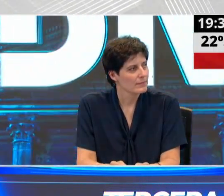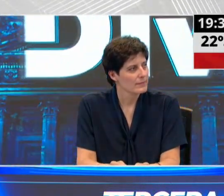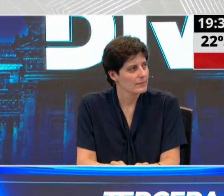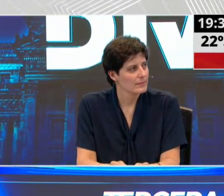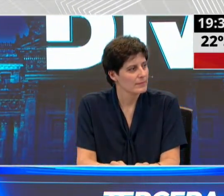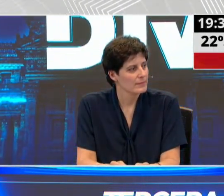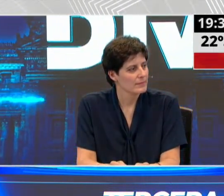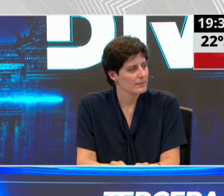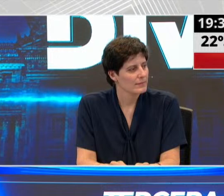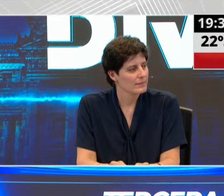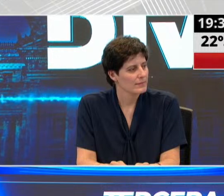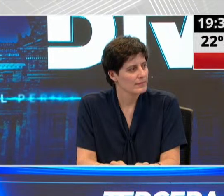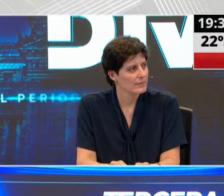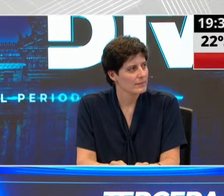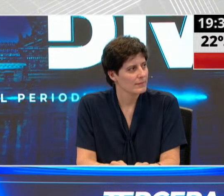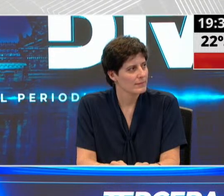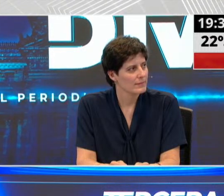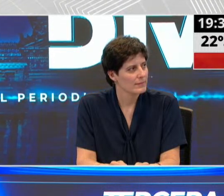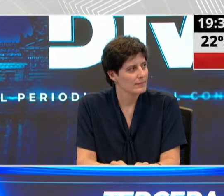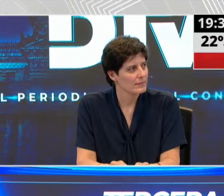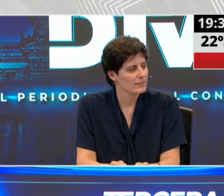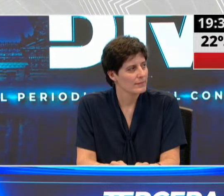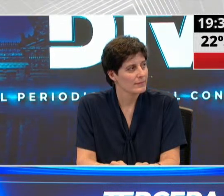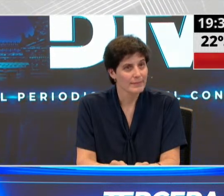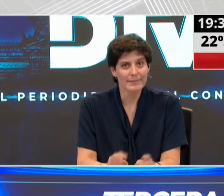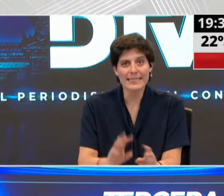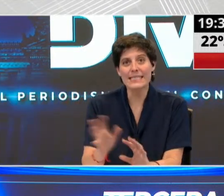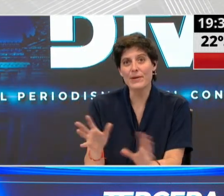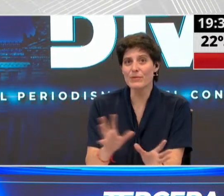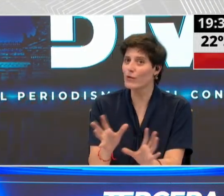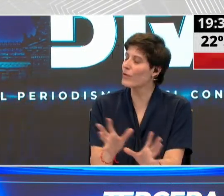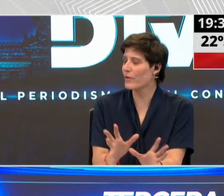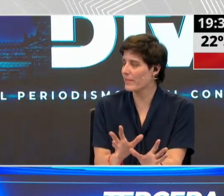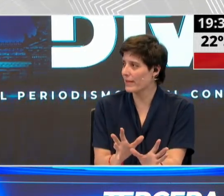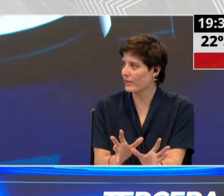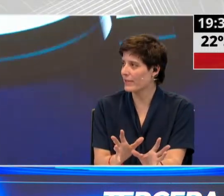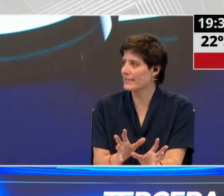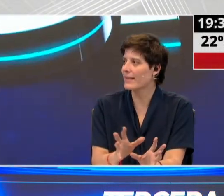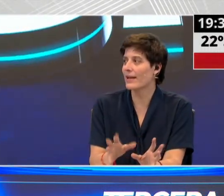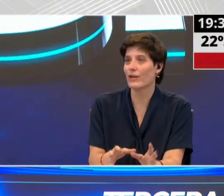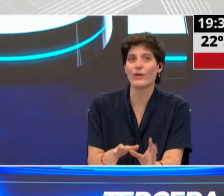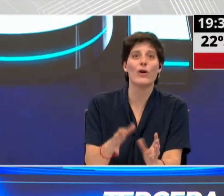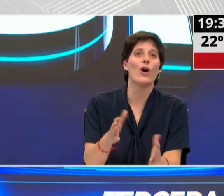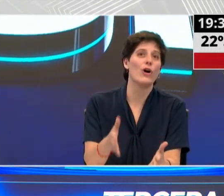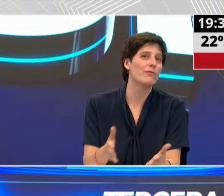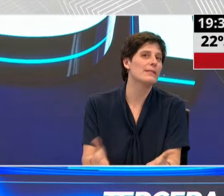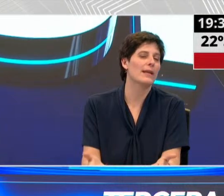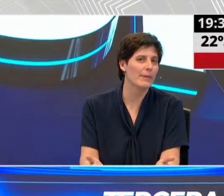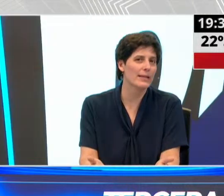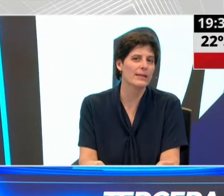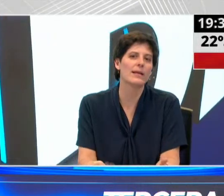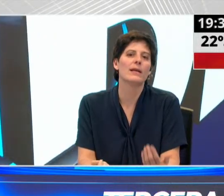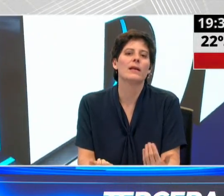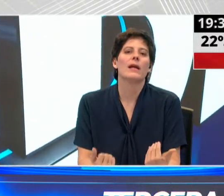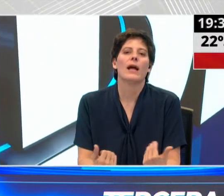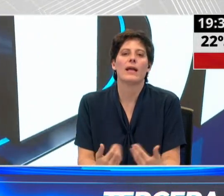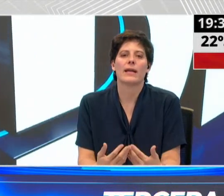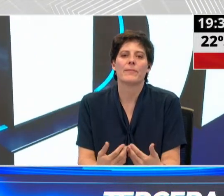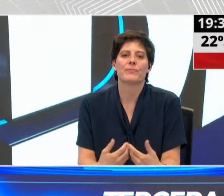primeros recorridos del gobierno de Javier Milei. Ya vimos algunos movimientos que se dieron hoy